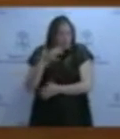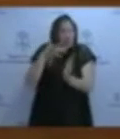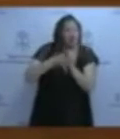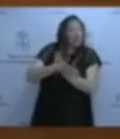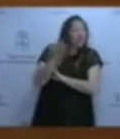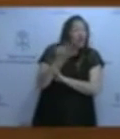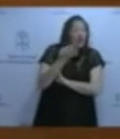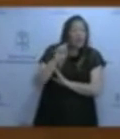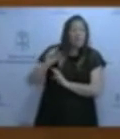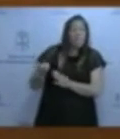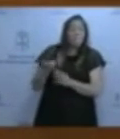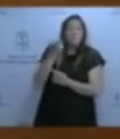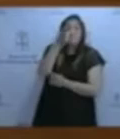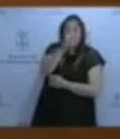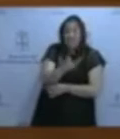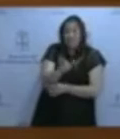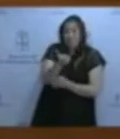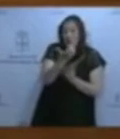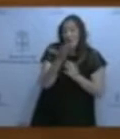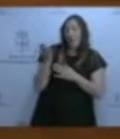le ofrece una derivación a un hospital